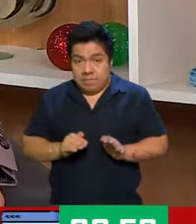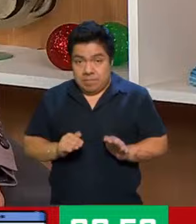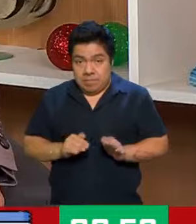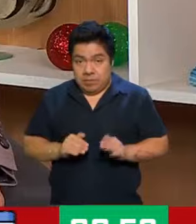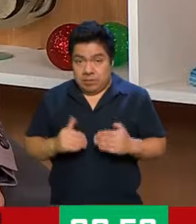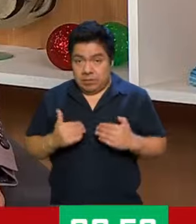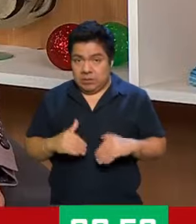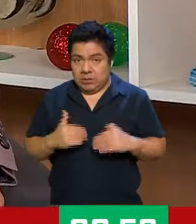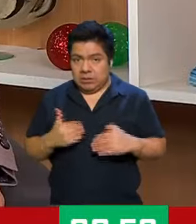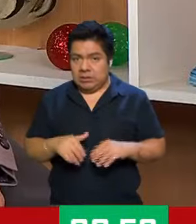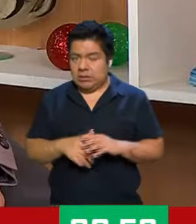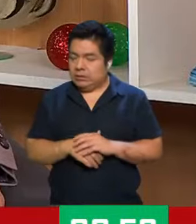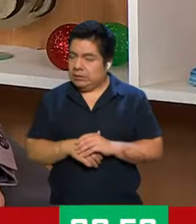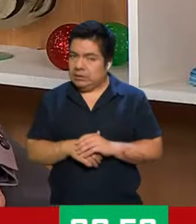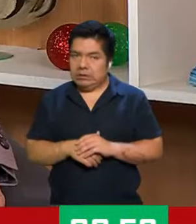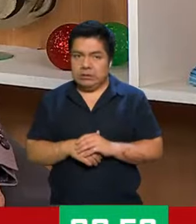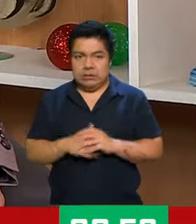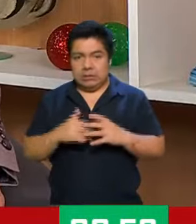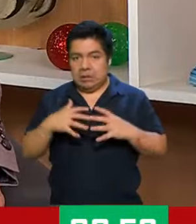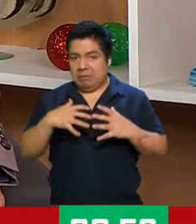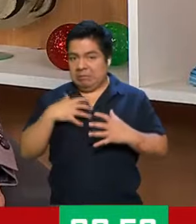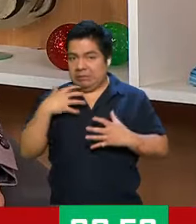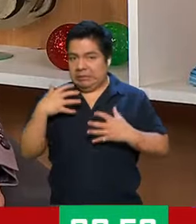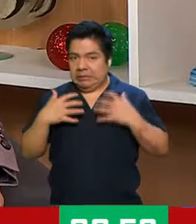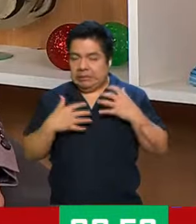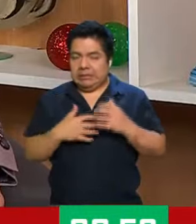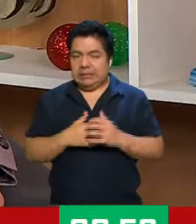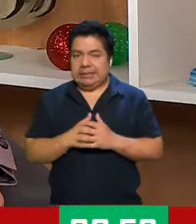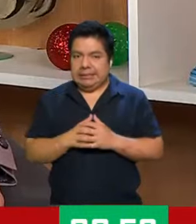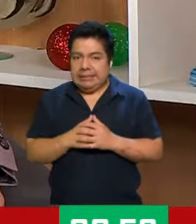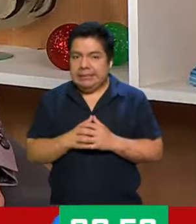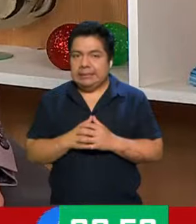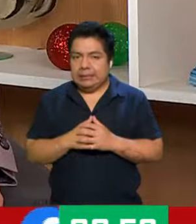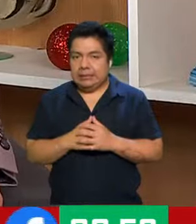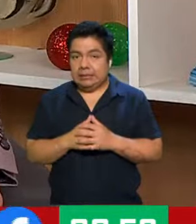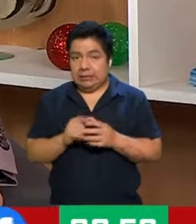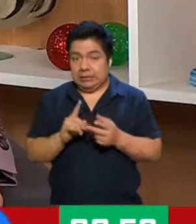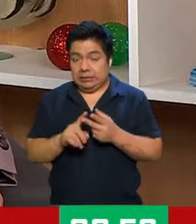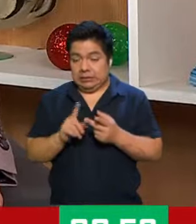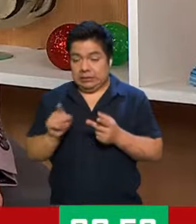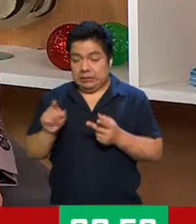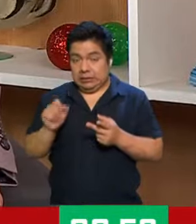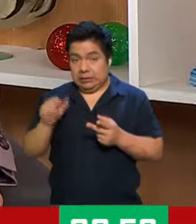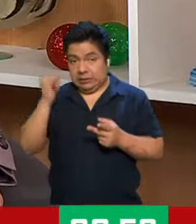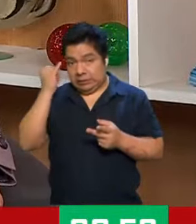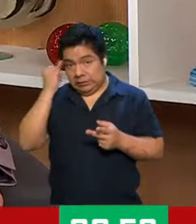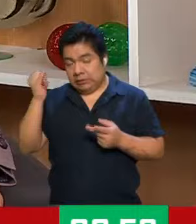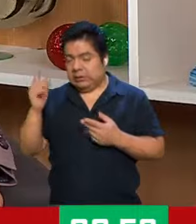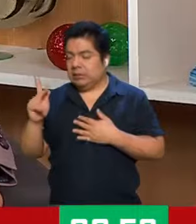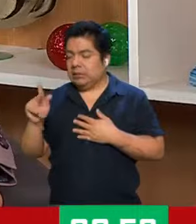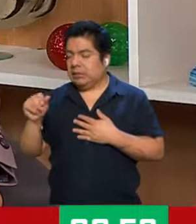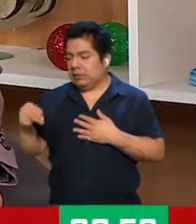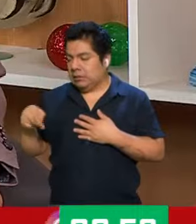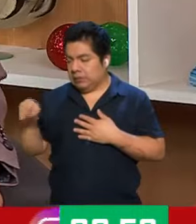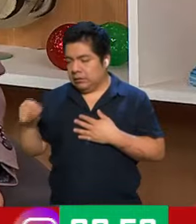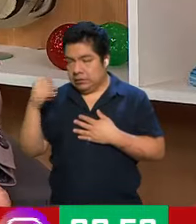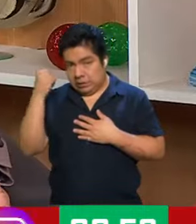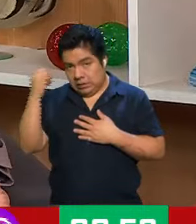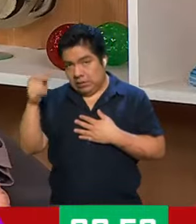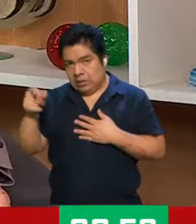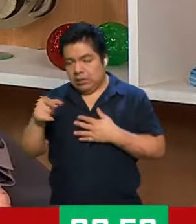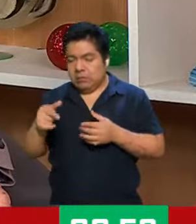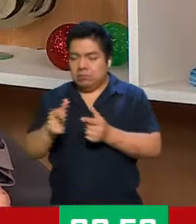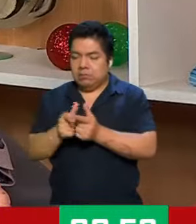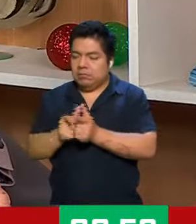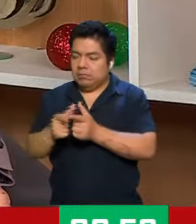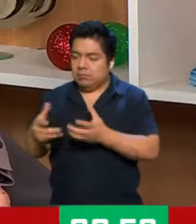enormemente beligerante. Por otro lado, corresponde a esta ideología panista que podemos